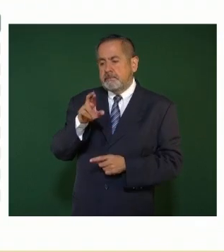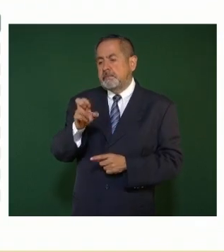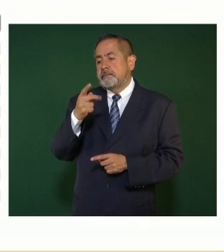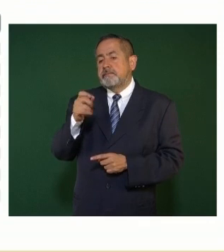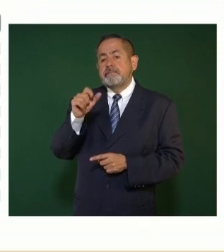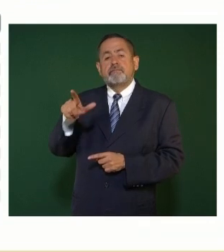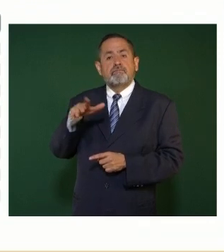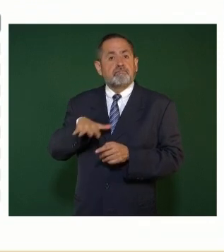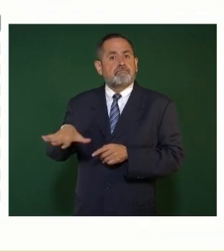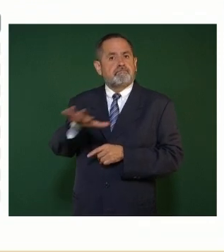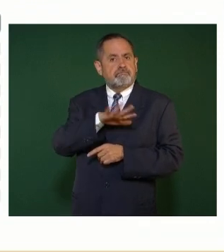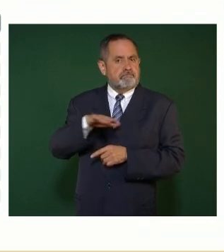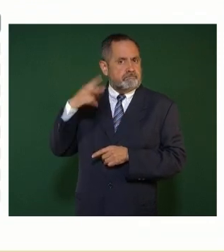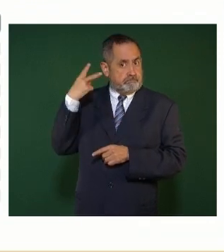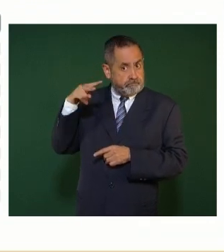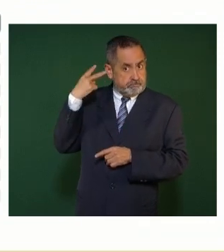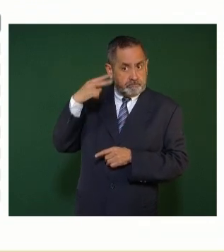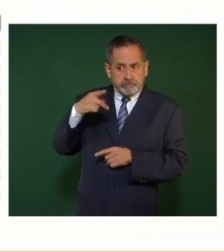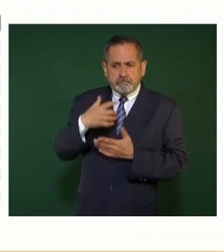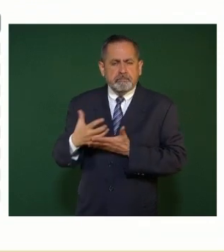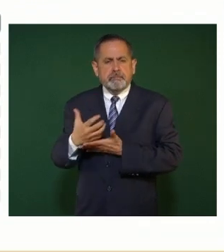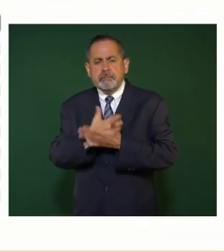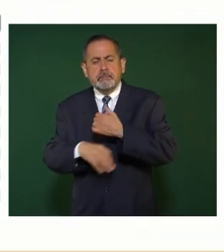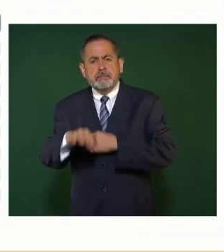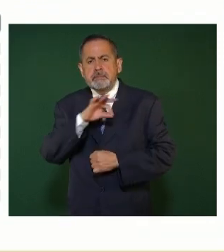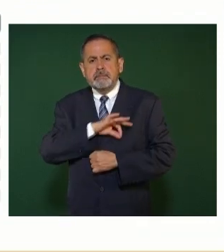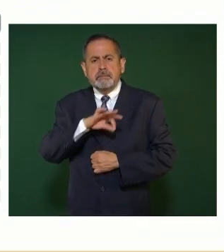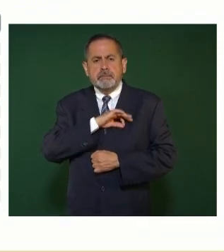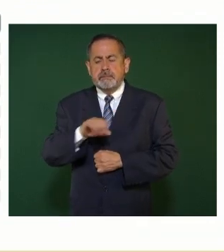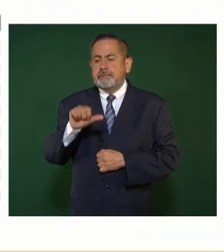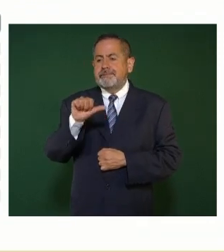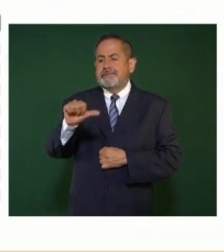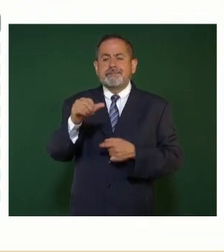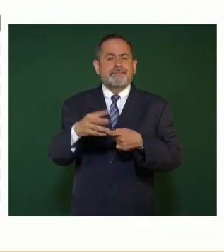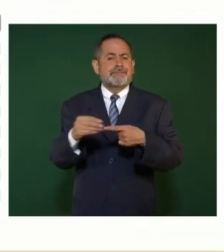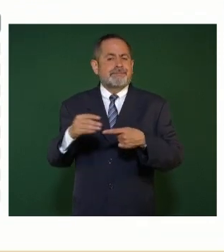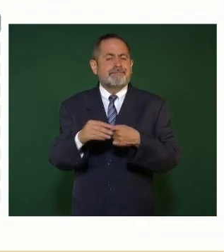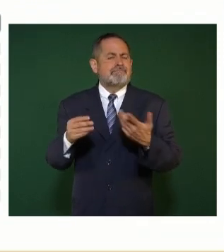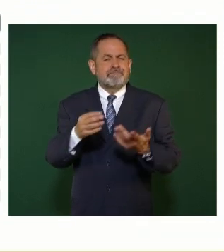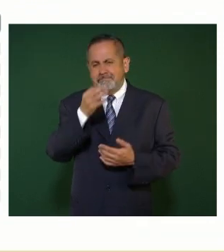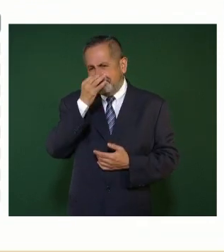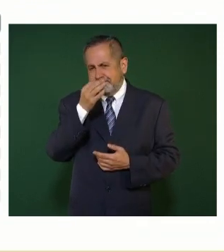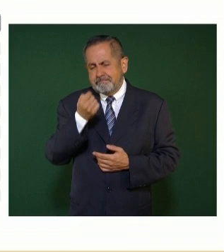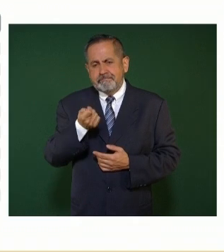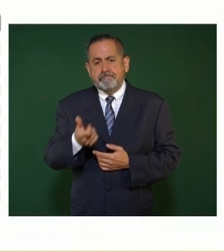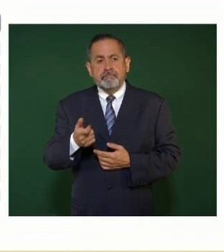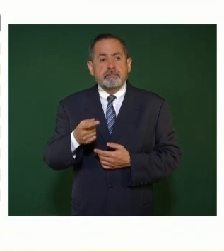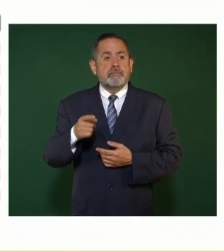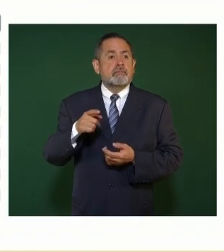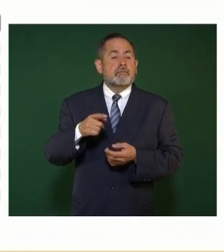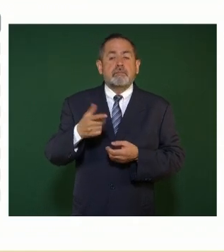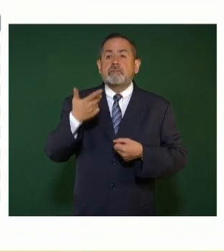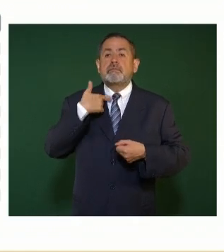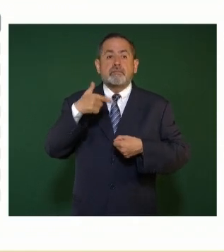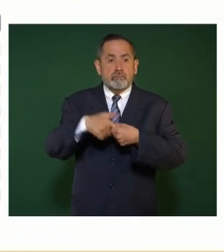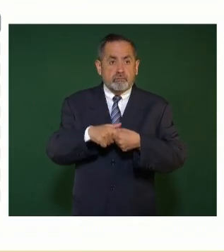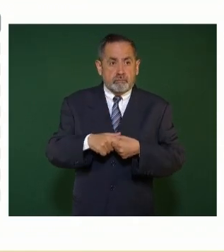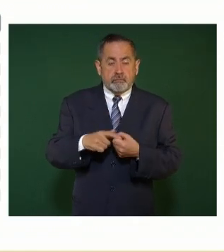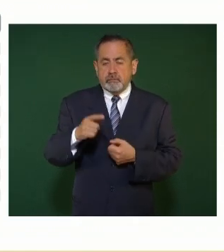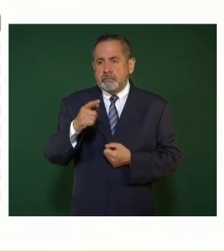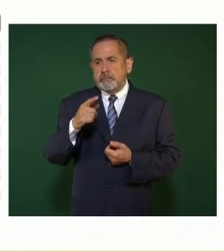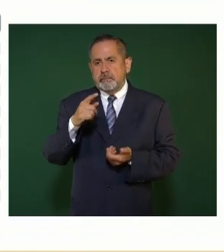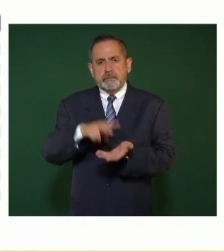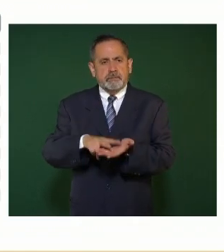allá en el puerto, únicamente tuvo una ganancia de 16 centavos y ofreció la regular en 20 pesos con